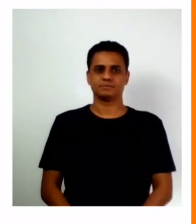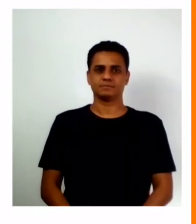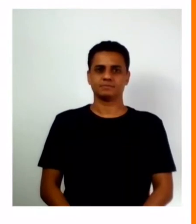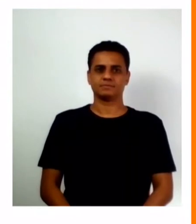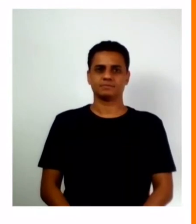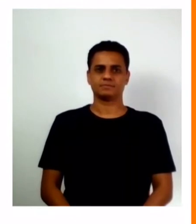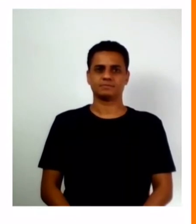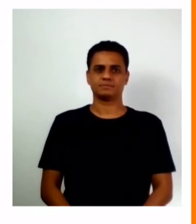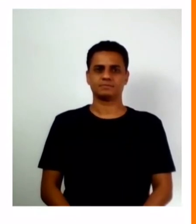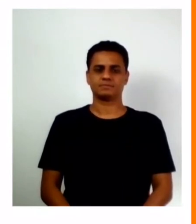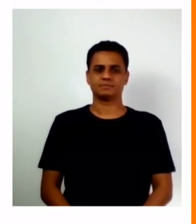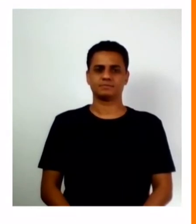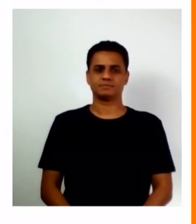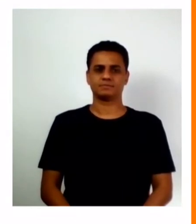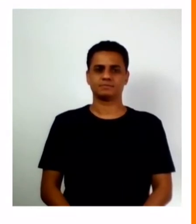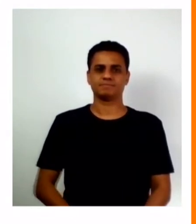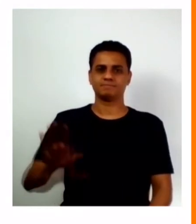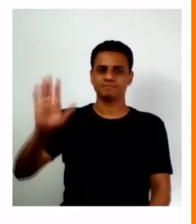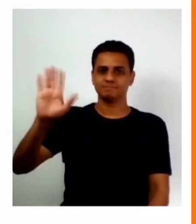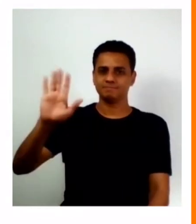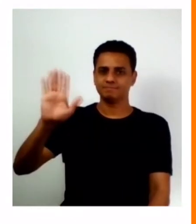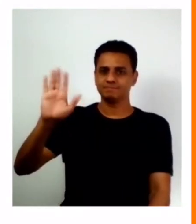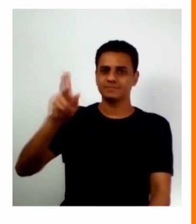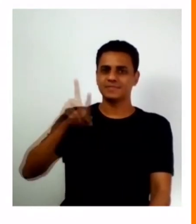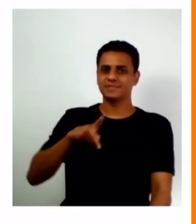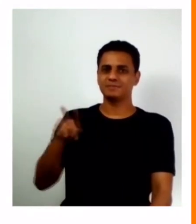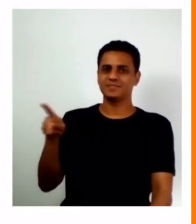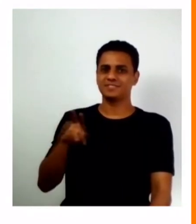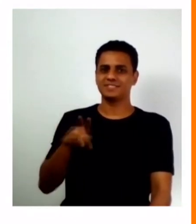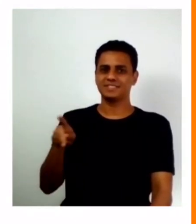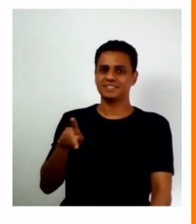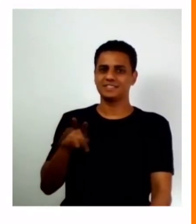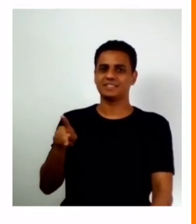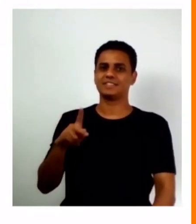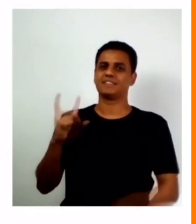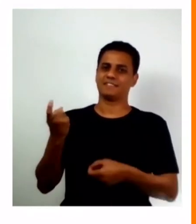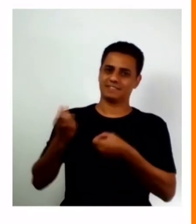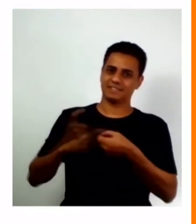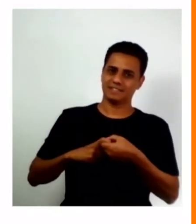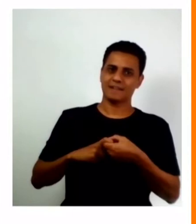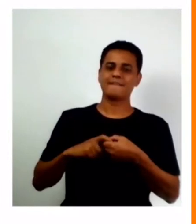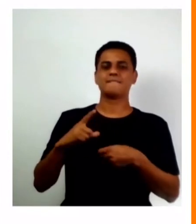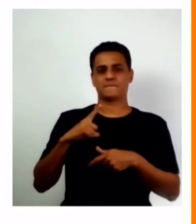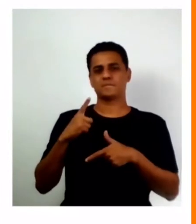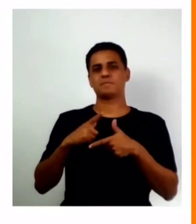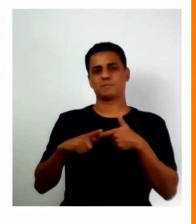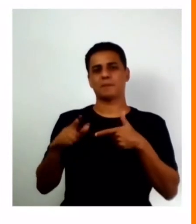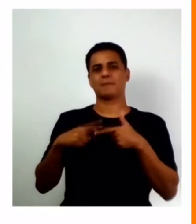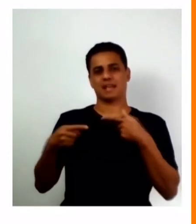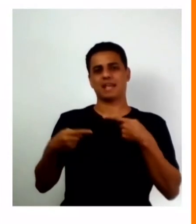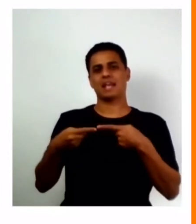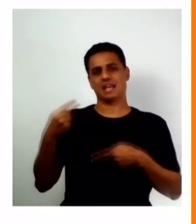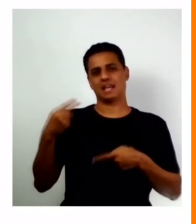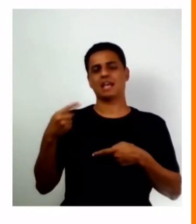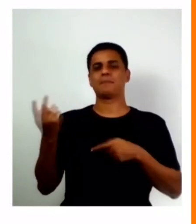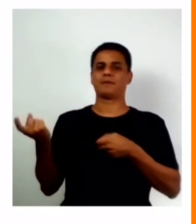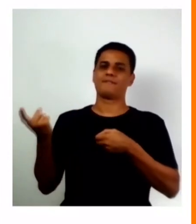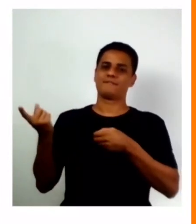Oi, professor. Retomando aquí, depois de uns probleminhas técnicos, reiniciamos o vídeo